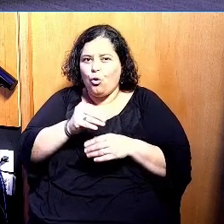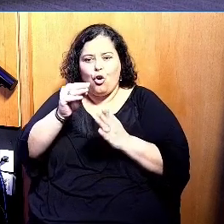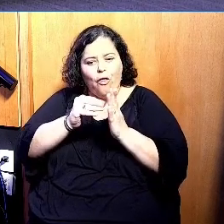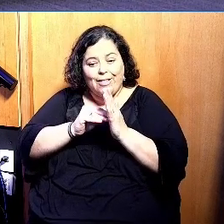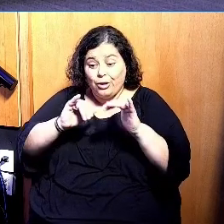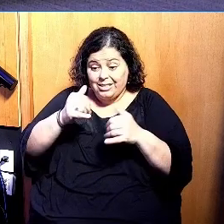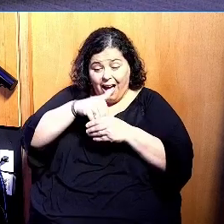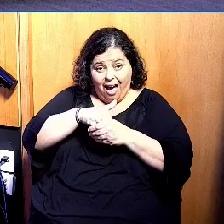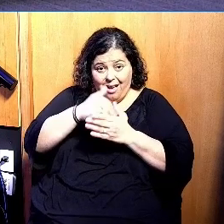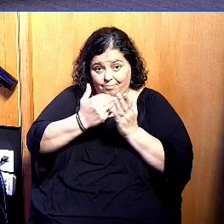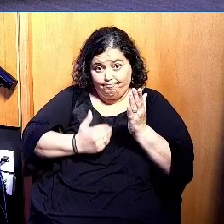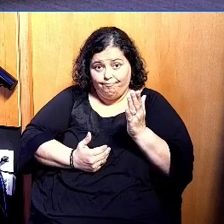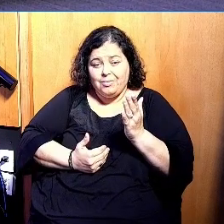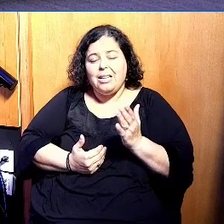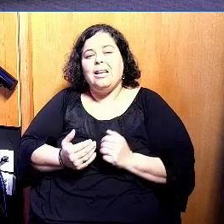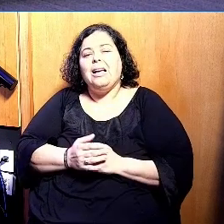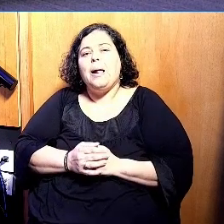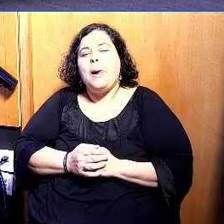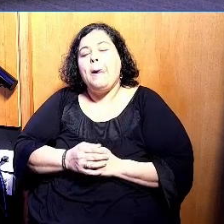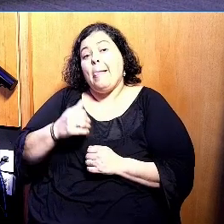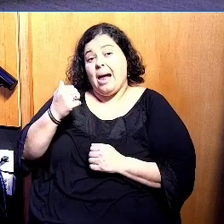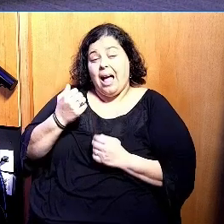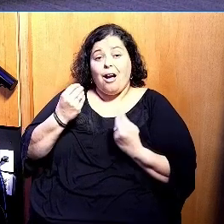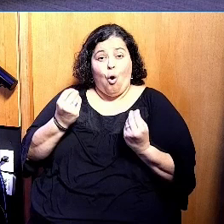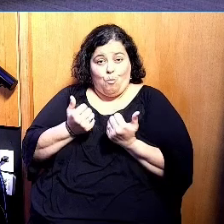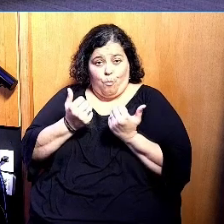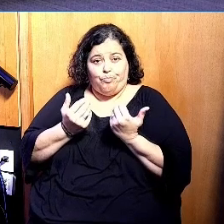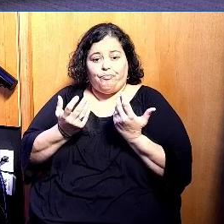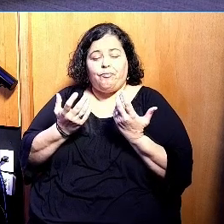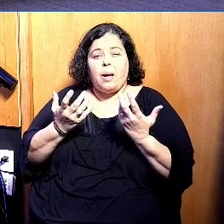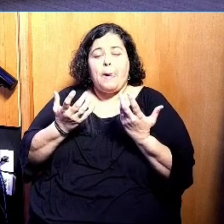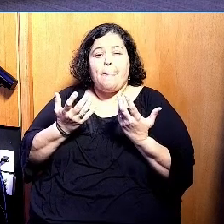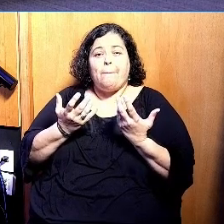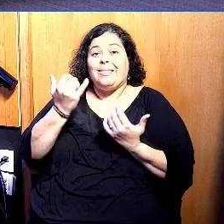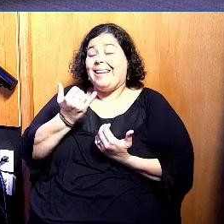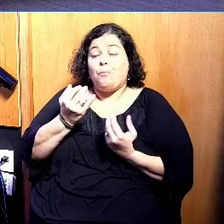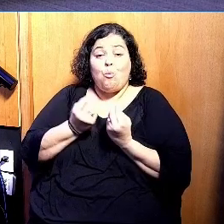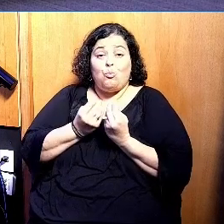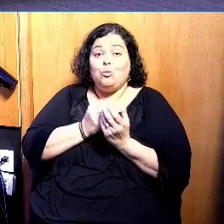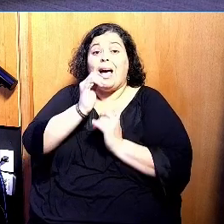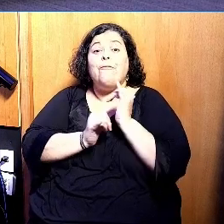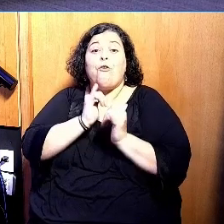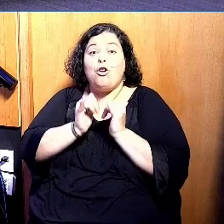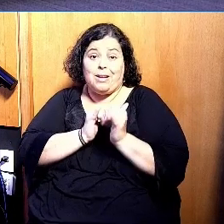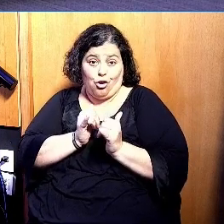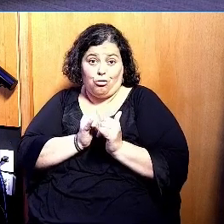Y me quiero detener en la integración de los datos porque teníamos mucha información de